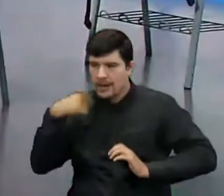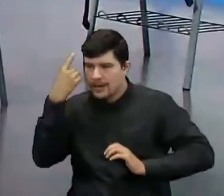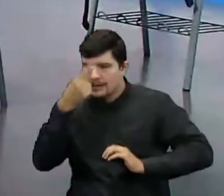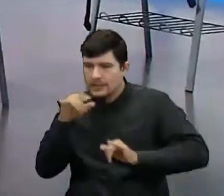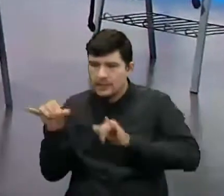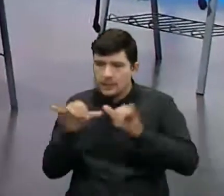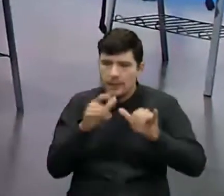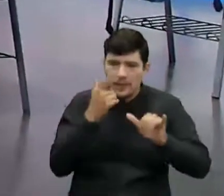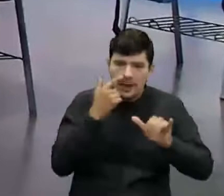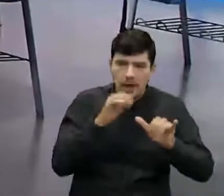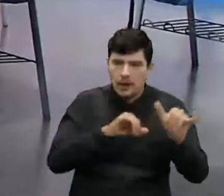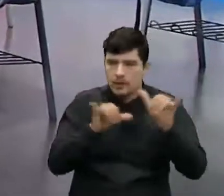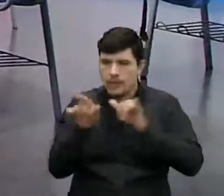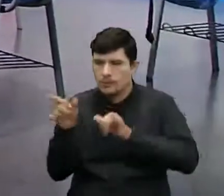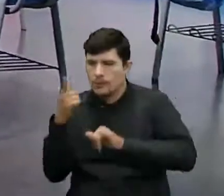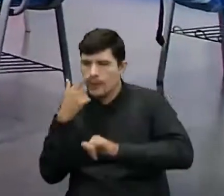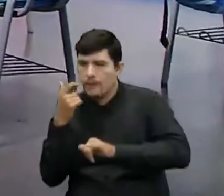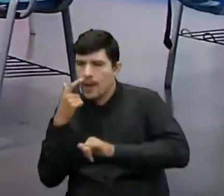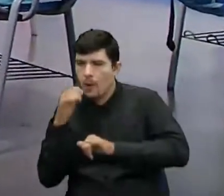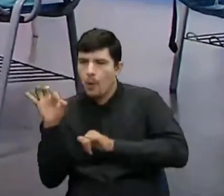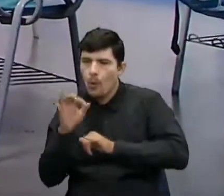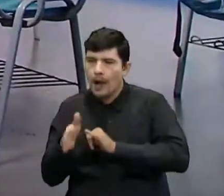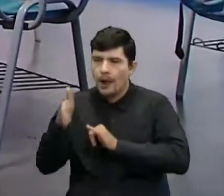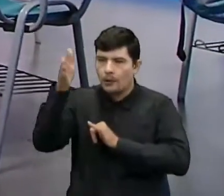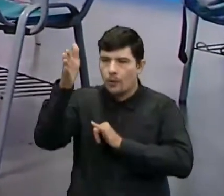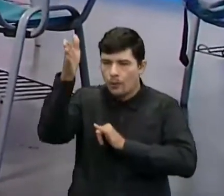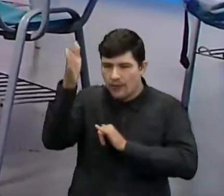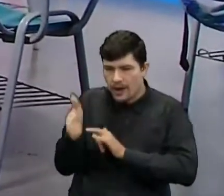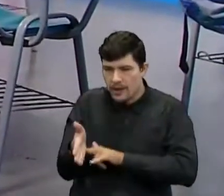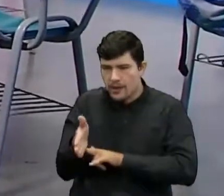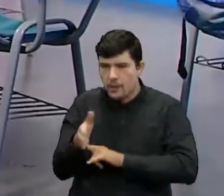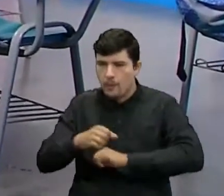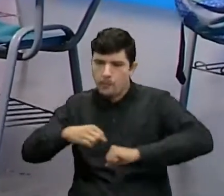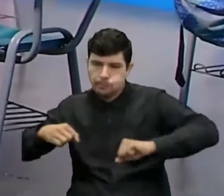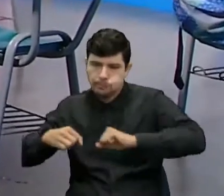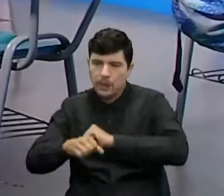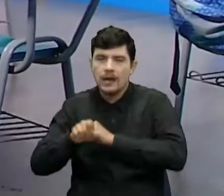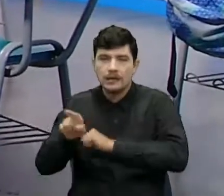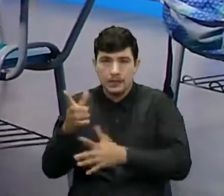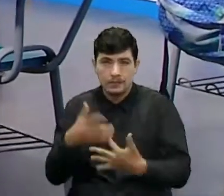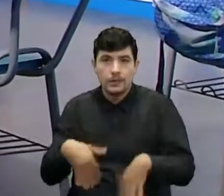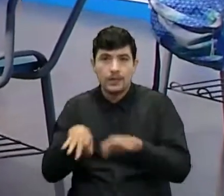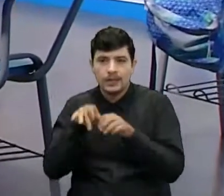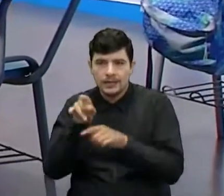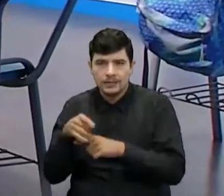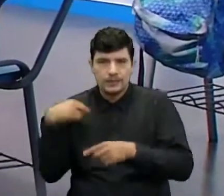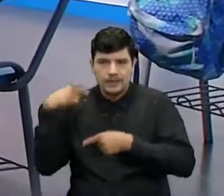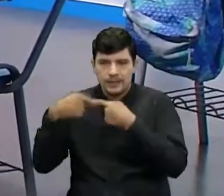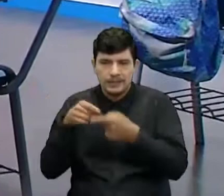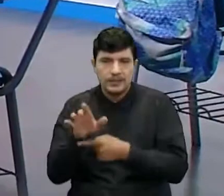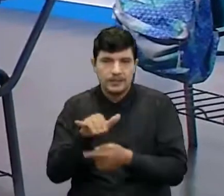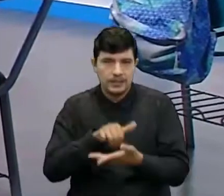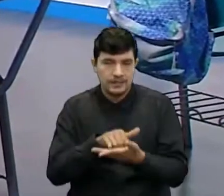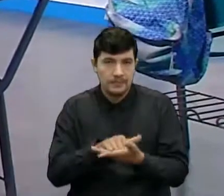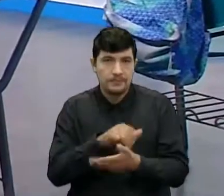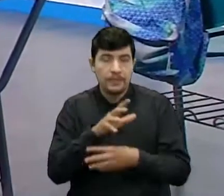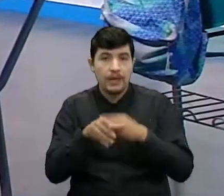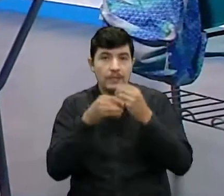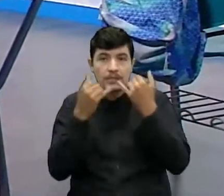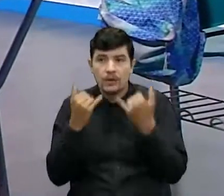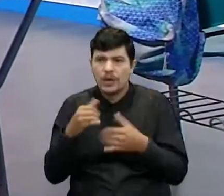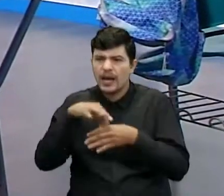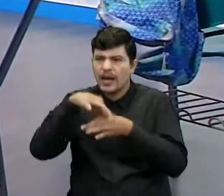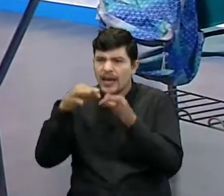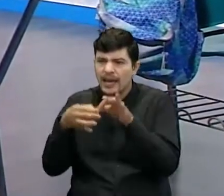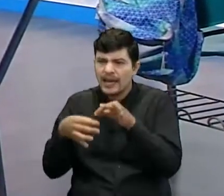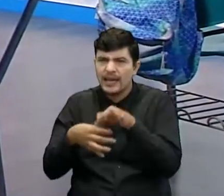alto Si es bajito Si Cierto Es eso Muy bien Importantísimo Ok Entonces vamos a hablar Un poquito acerca De los genes Vamos